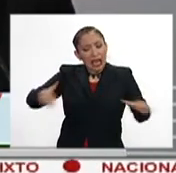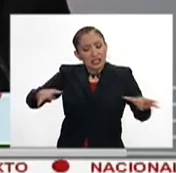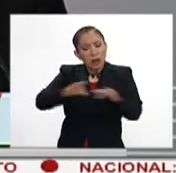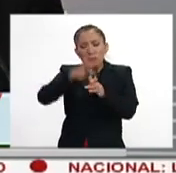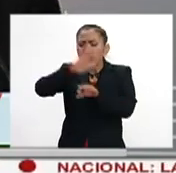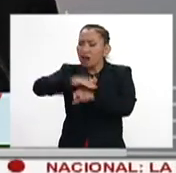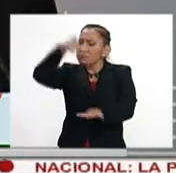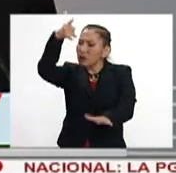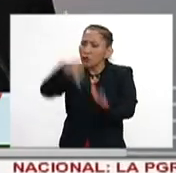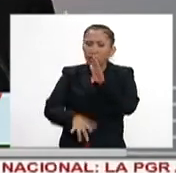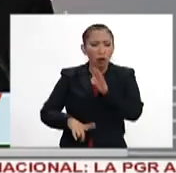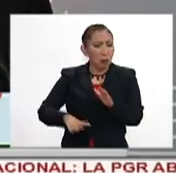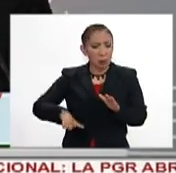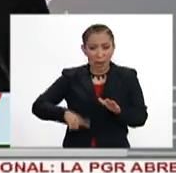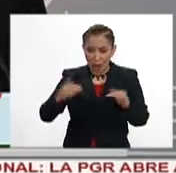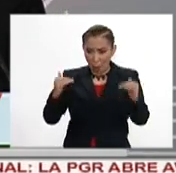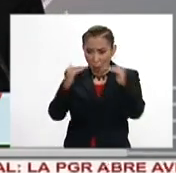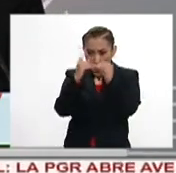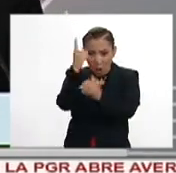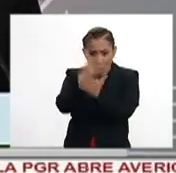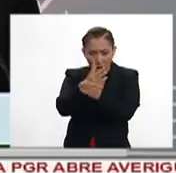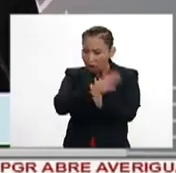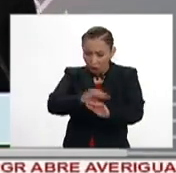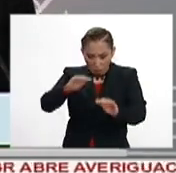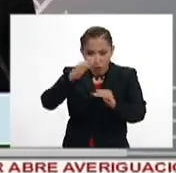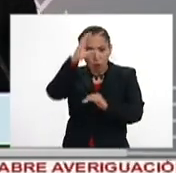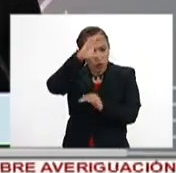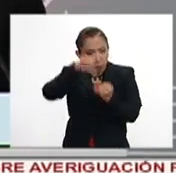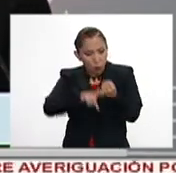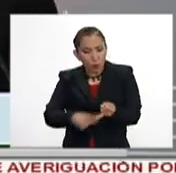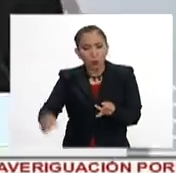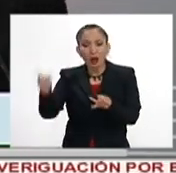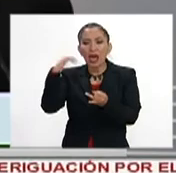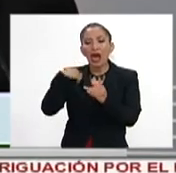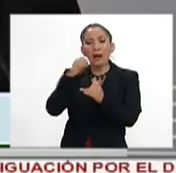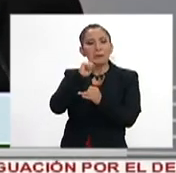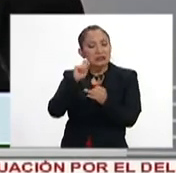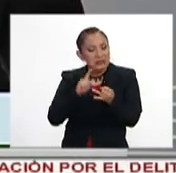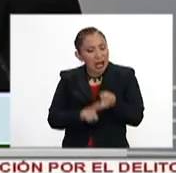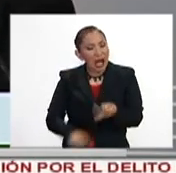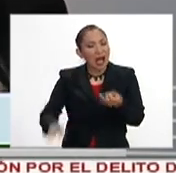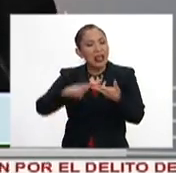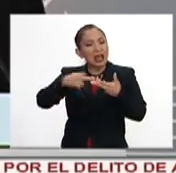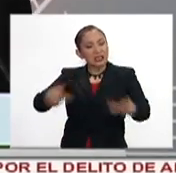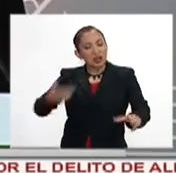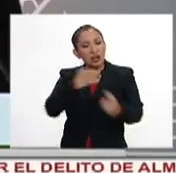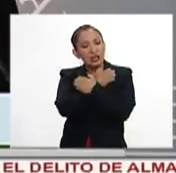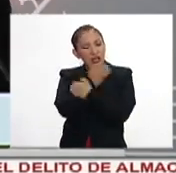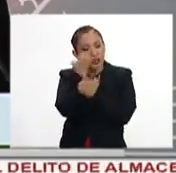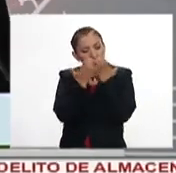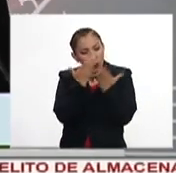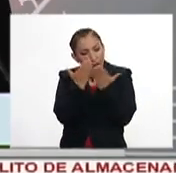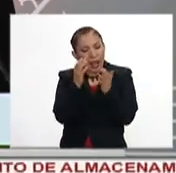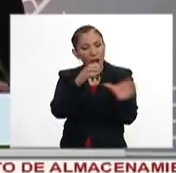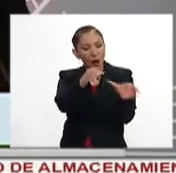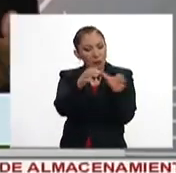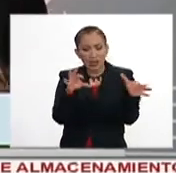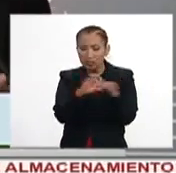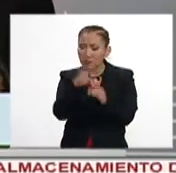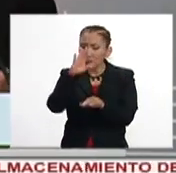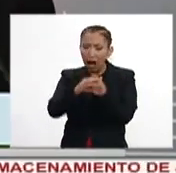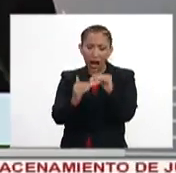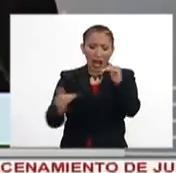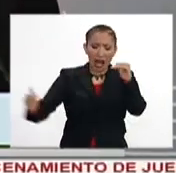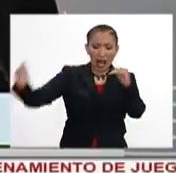va mucho más allá de los gobiernos. O sea, realmente nuestras relaciones culturales, nuestras relaciones de amistad, nuestras relaciones académicas y comerciales están muy